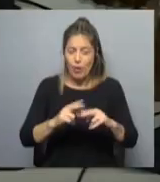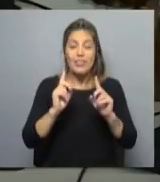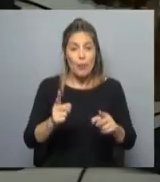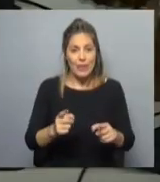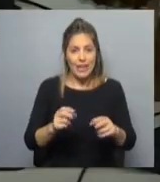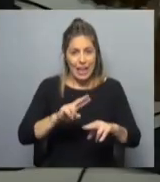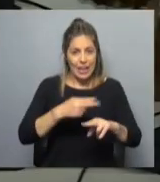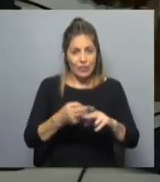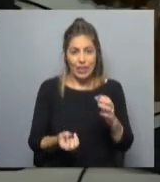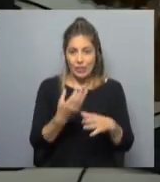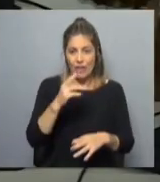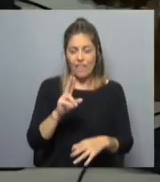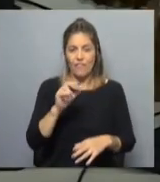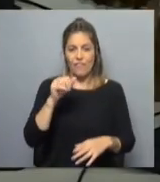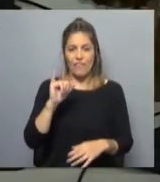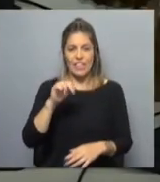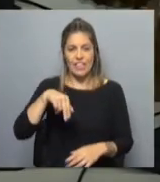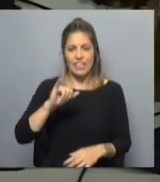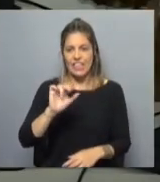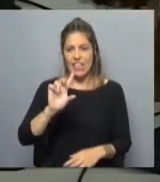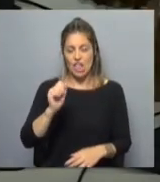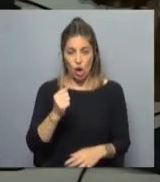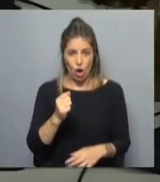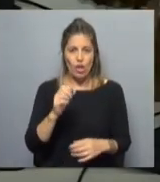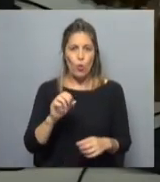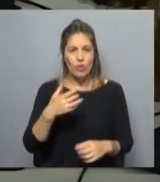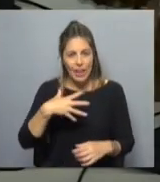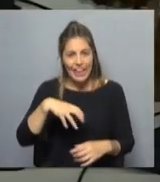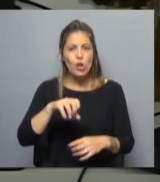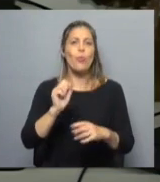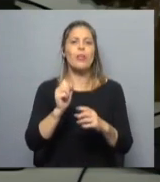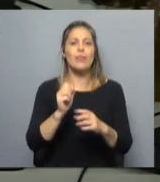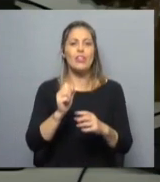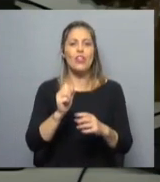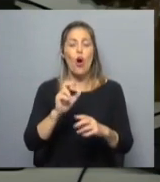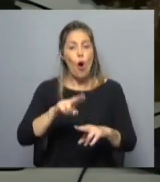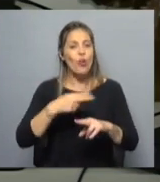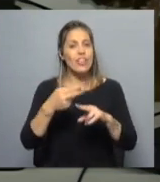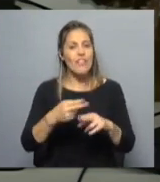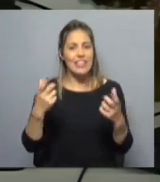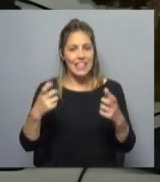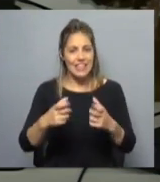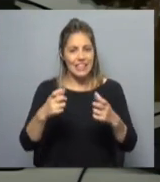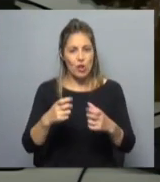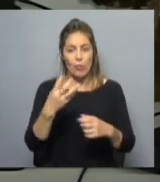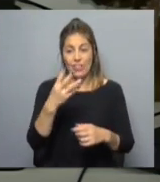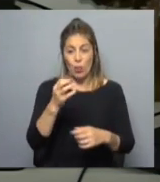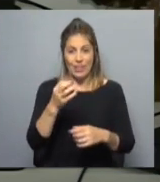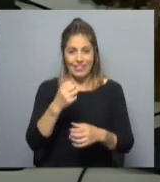vinilo. Un redescubrimiento del disco, ¿no? Por un lado, a los jóvenes, porque es un disco de hace 40 años